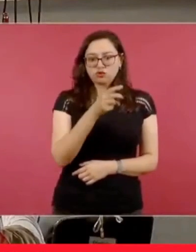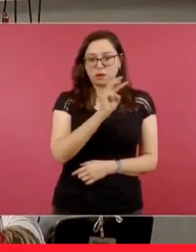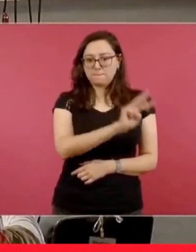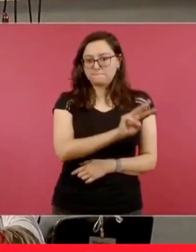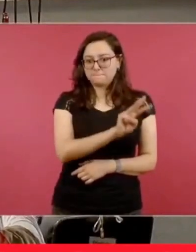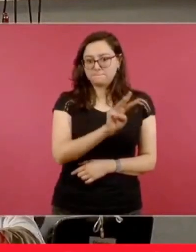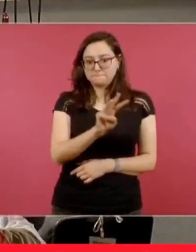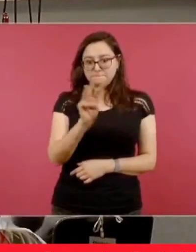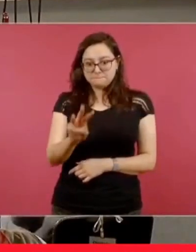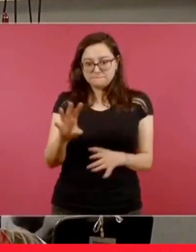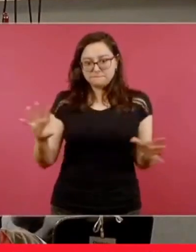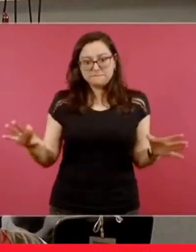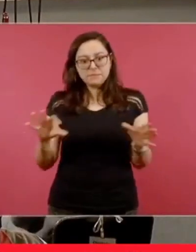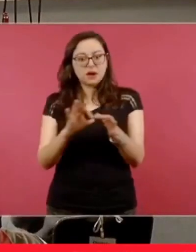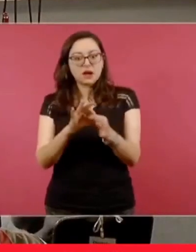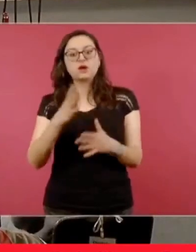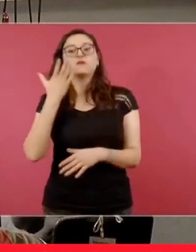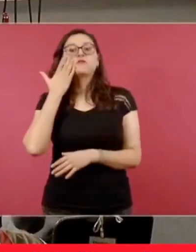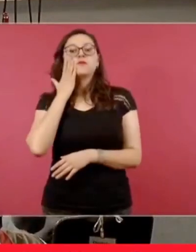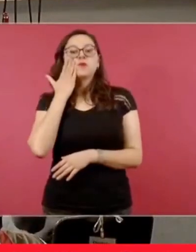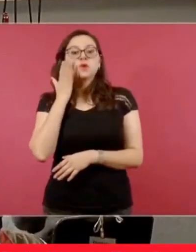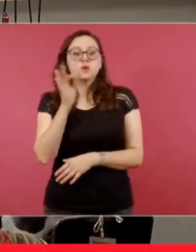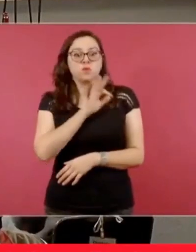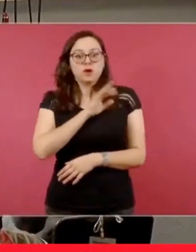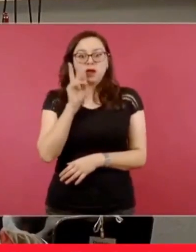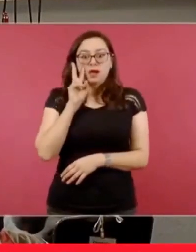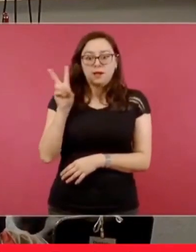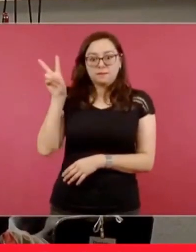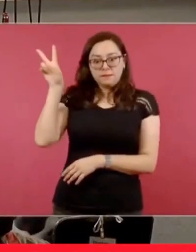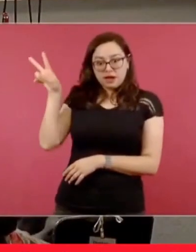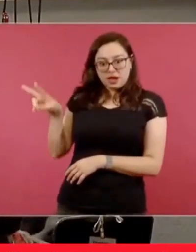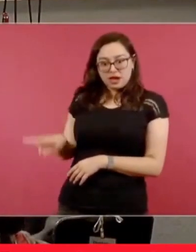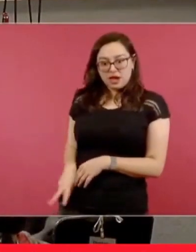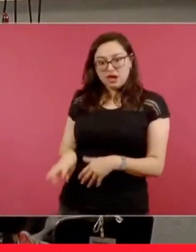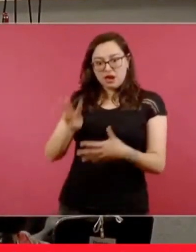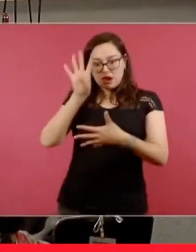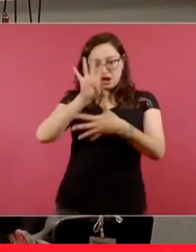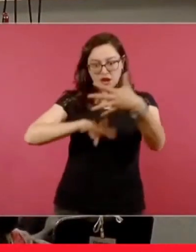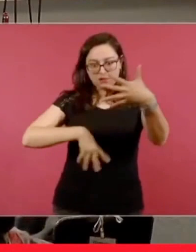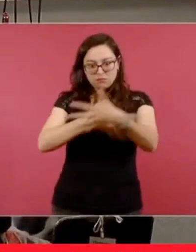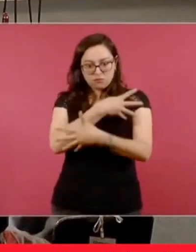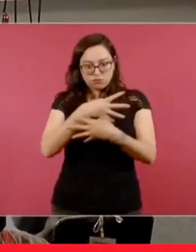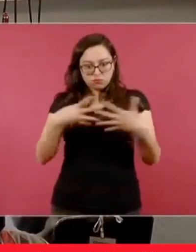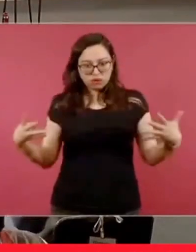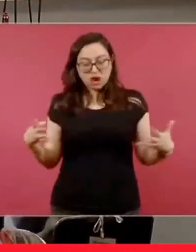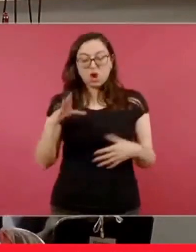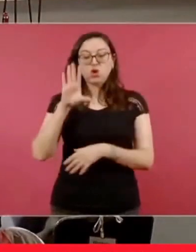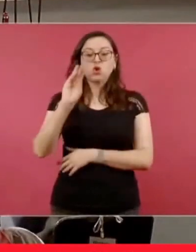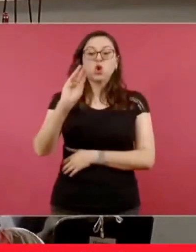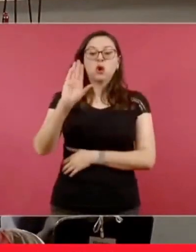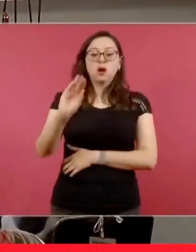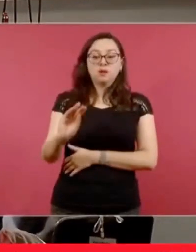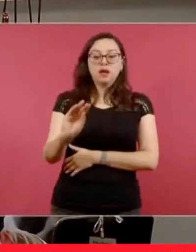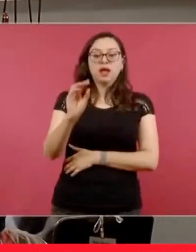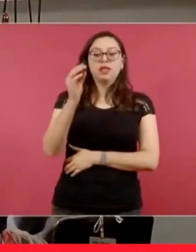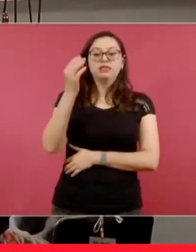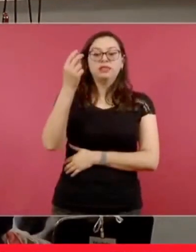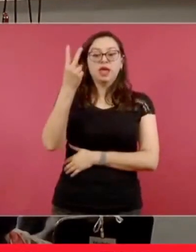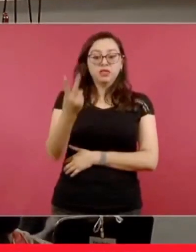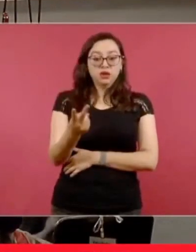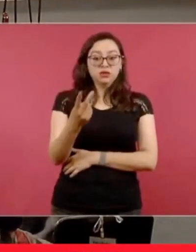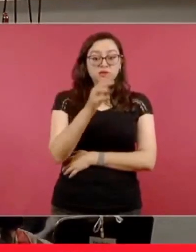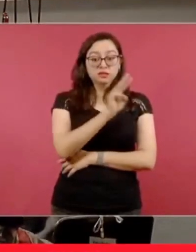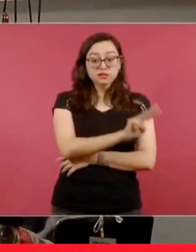la tablita que hicimos con las 92 páginas. Aquí están todas. Se las vamos a compartir. ¿Cuánto